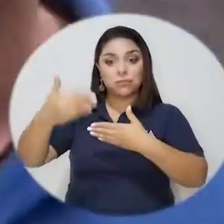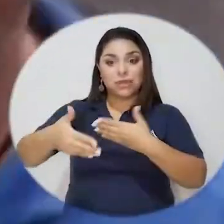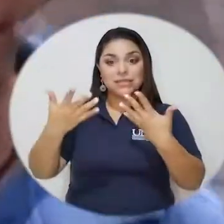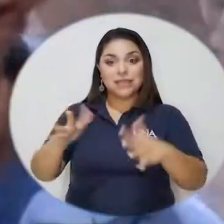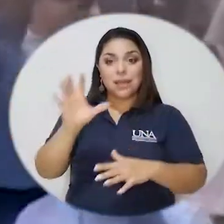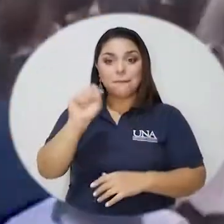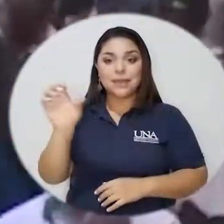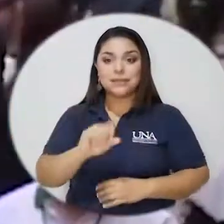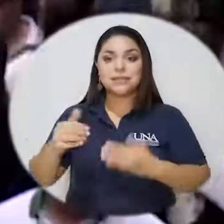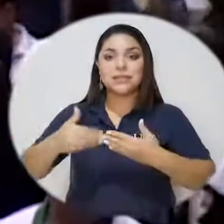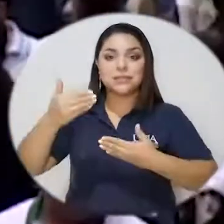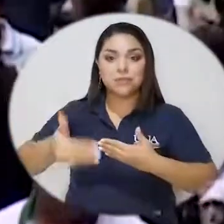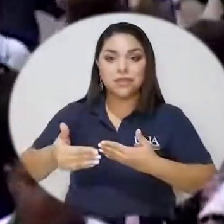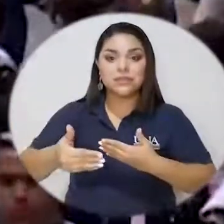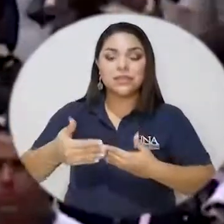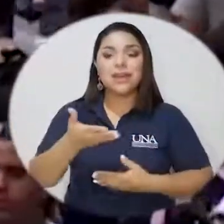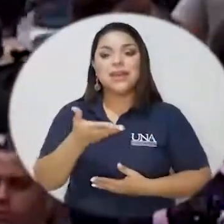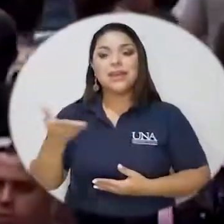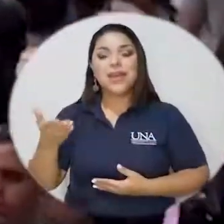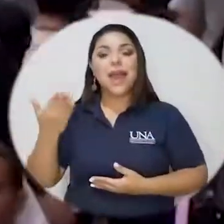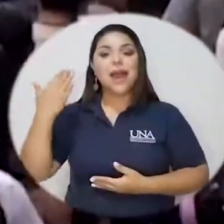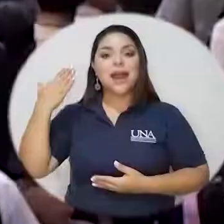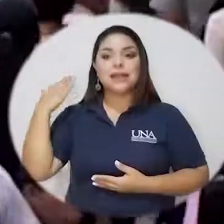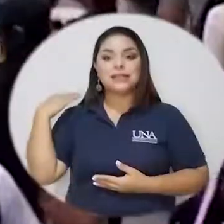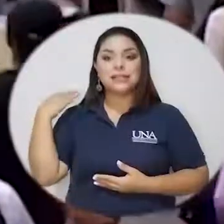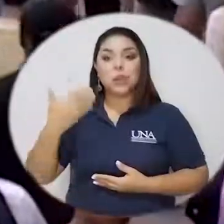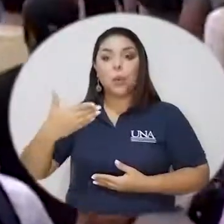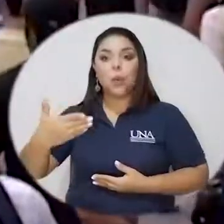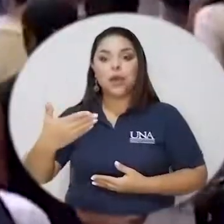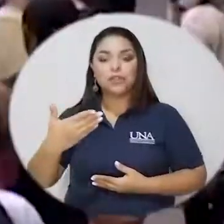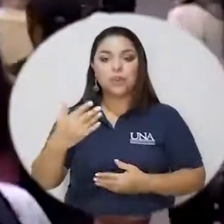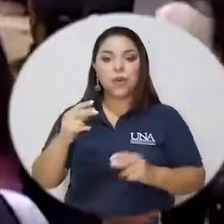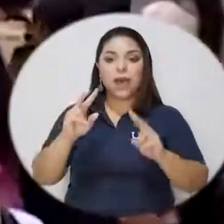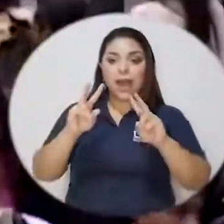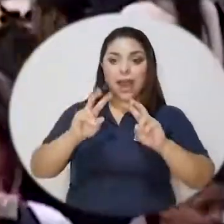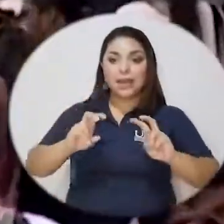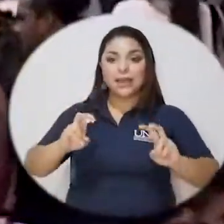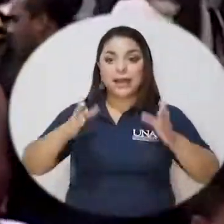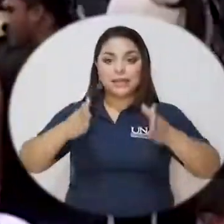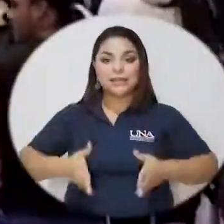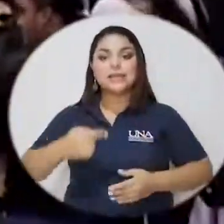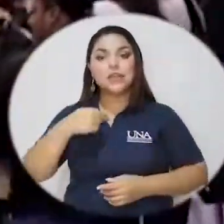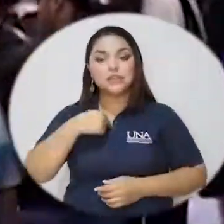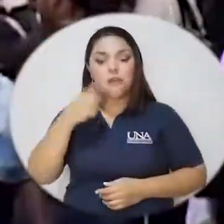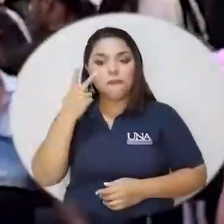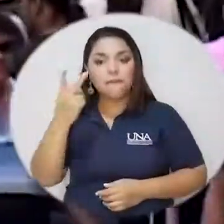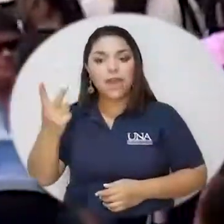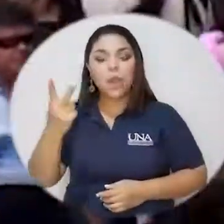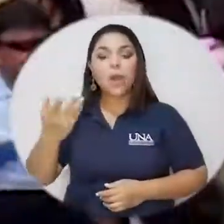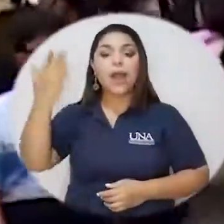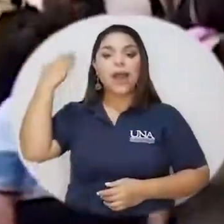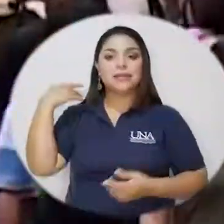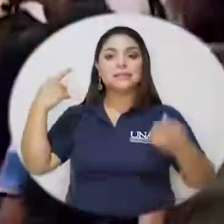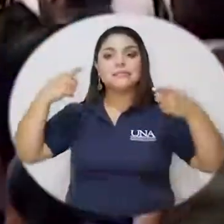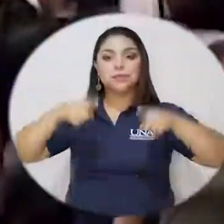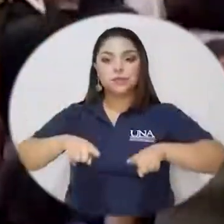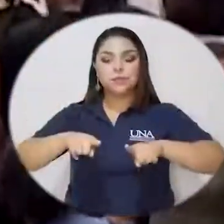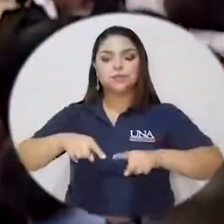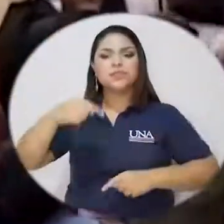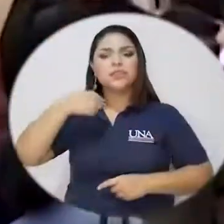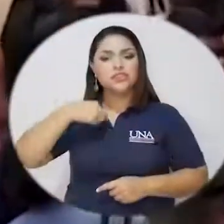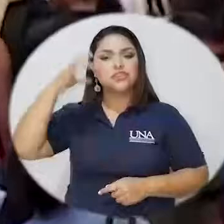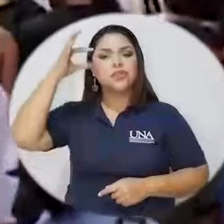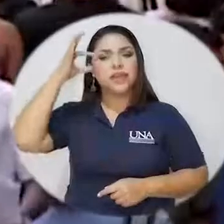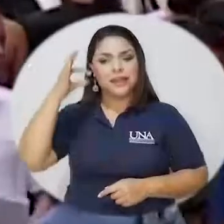después, cuando uno lo ve como analista de lo que recién pasó.